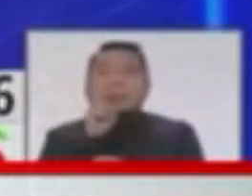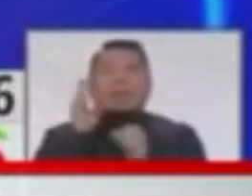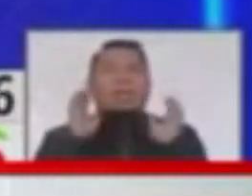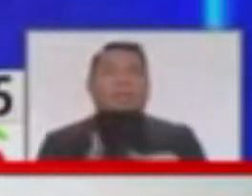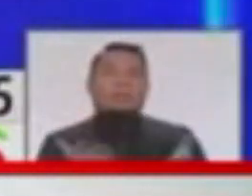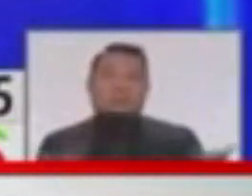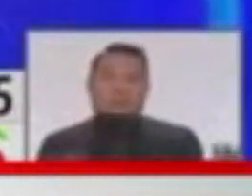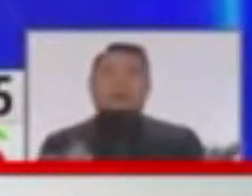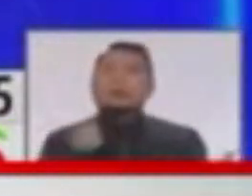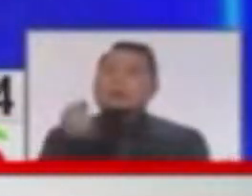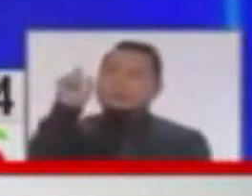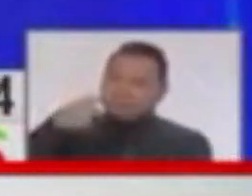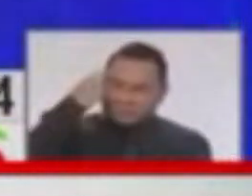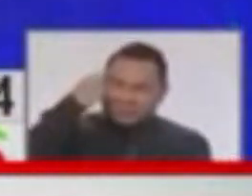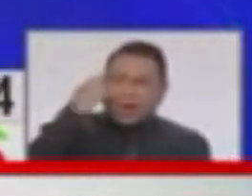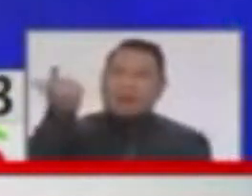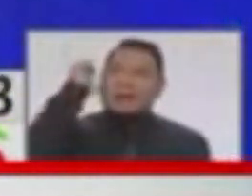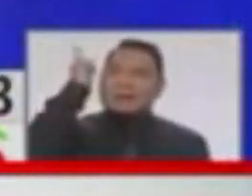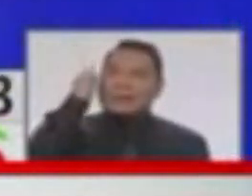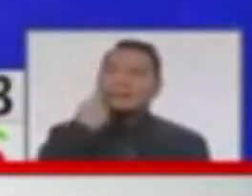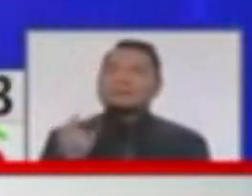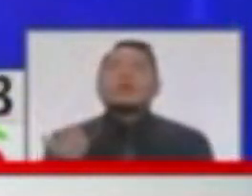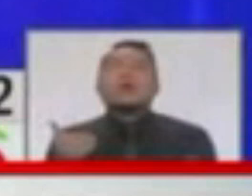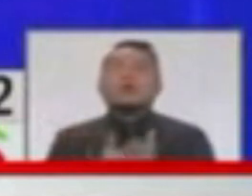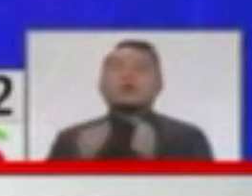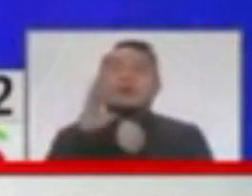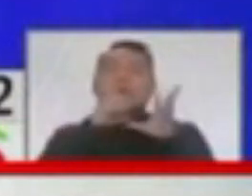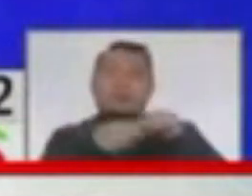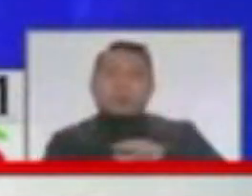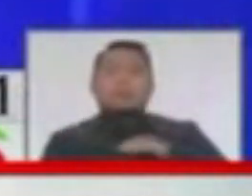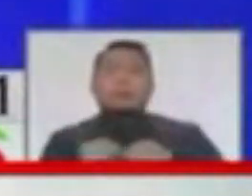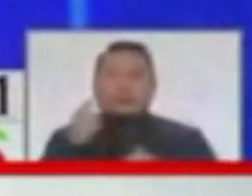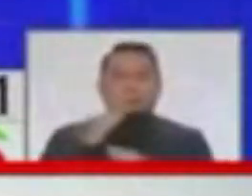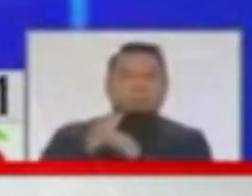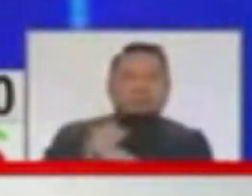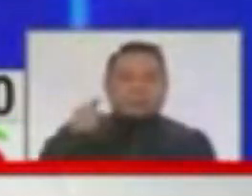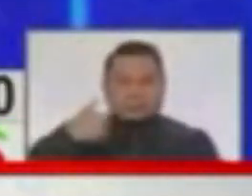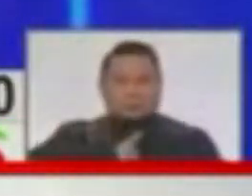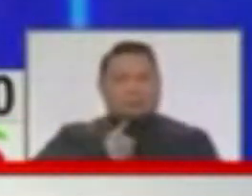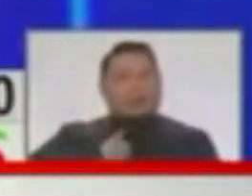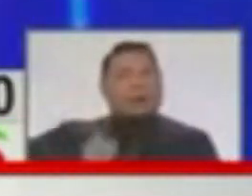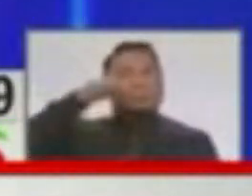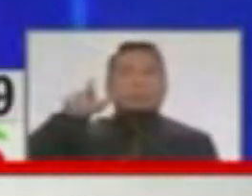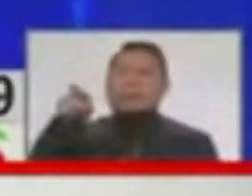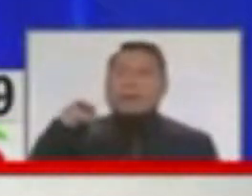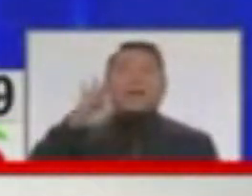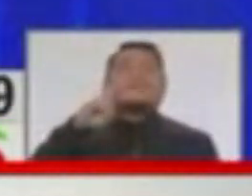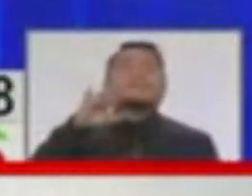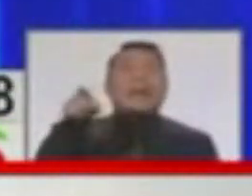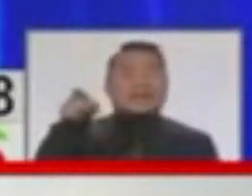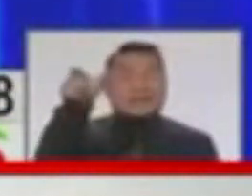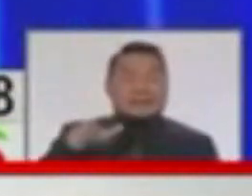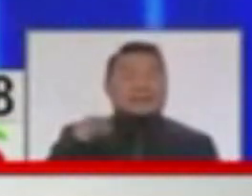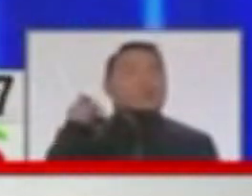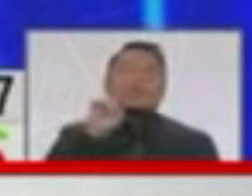tener también autoridad moral para poder liderar la lucha contra la delincuencia y contra la corrupción. Autoridad moral que el señor Forsyth no tiene,